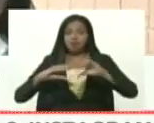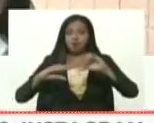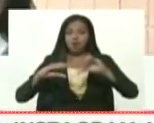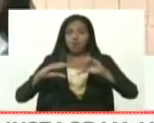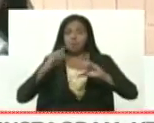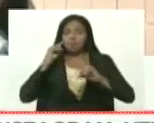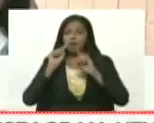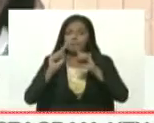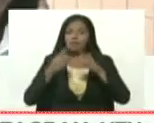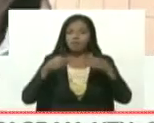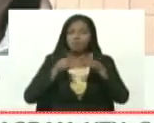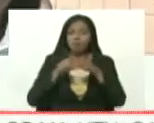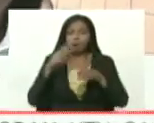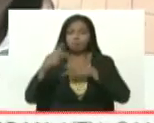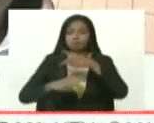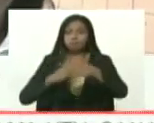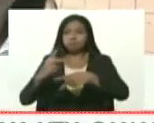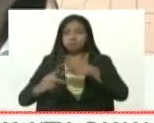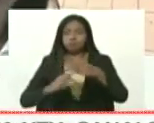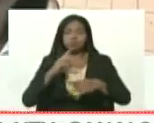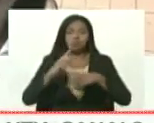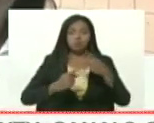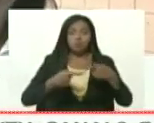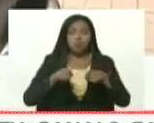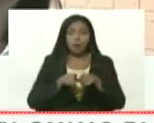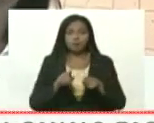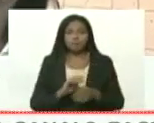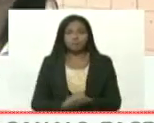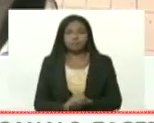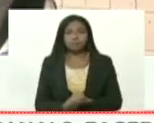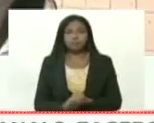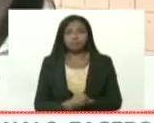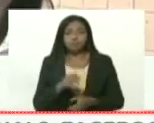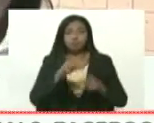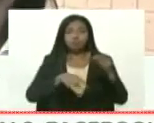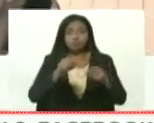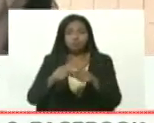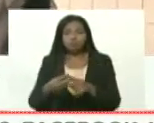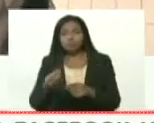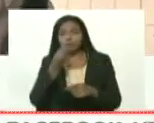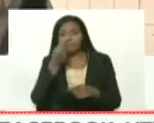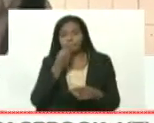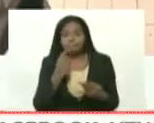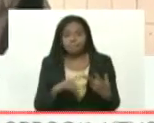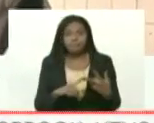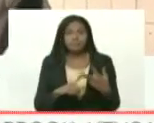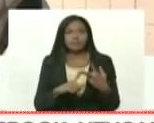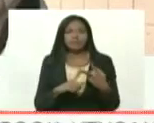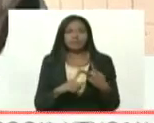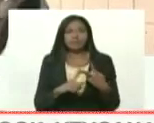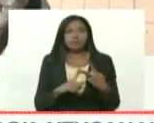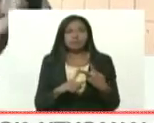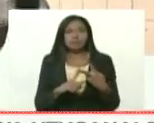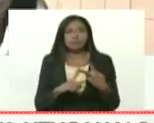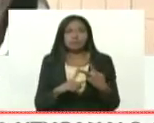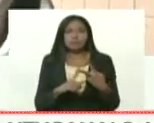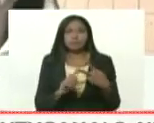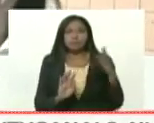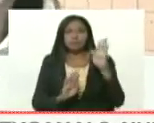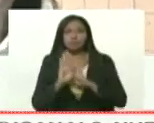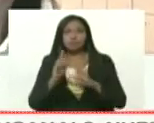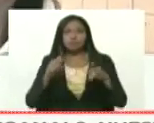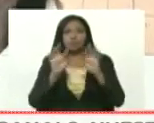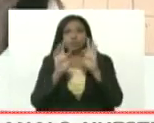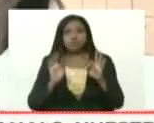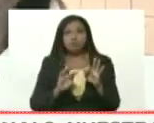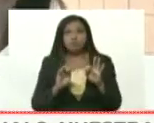impactar el proceso de producción agrícola, alimentaria, en función